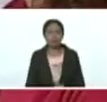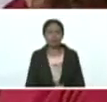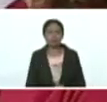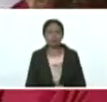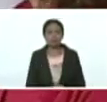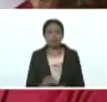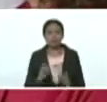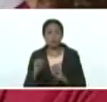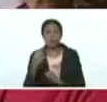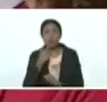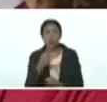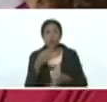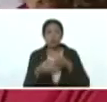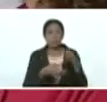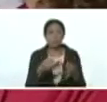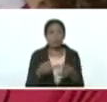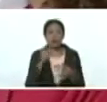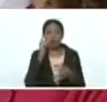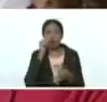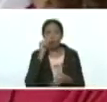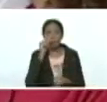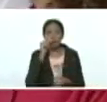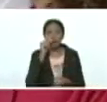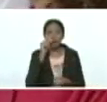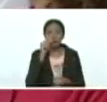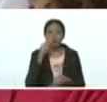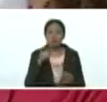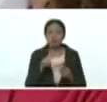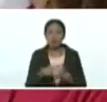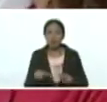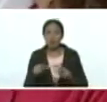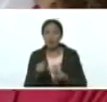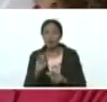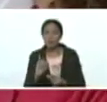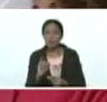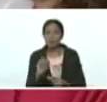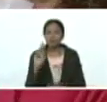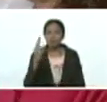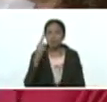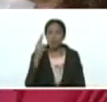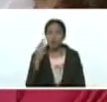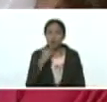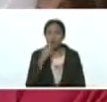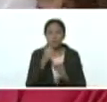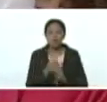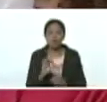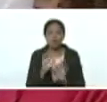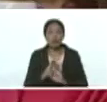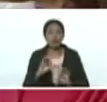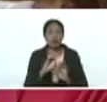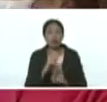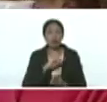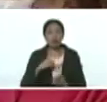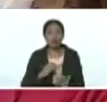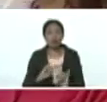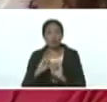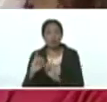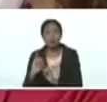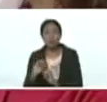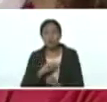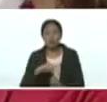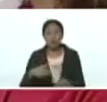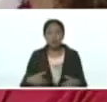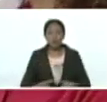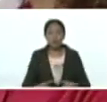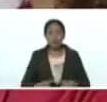eso yo digo, como decía José Artigas, el gran libertador del sur, no esperemos nada sino de nosotros mismos, nuestro esfuerzo,